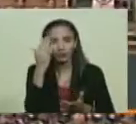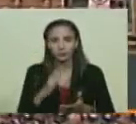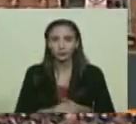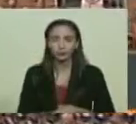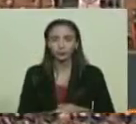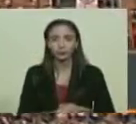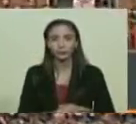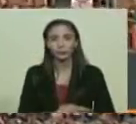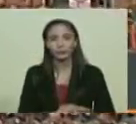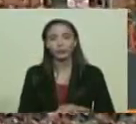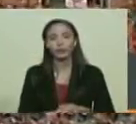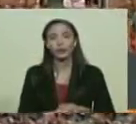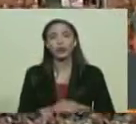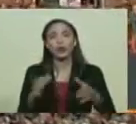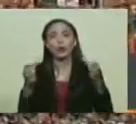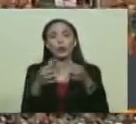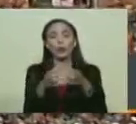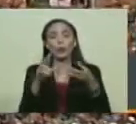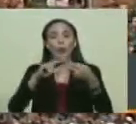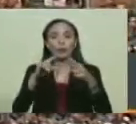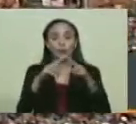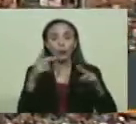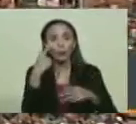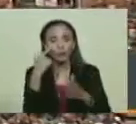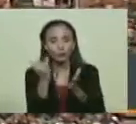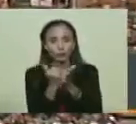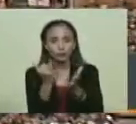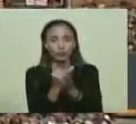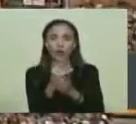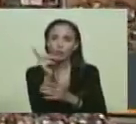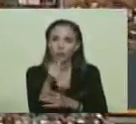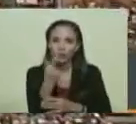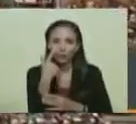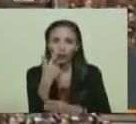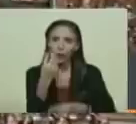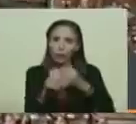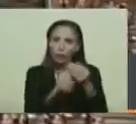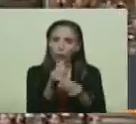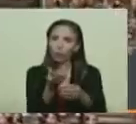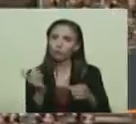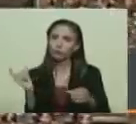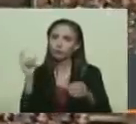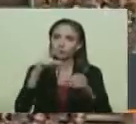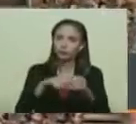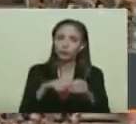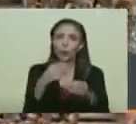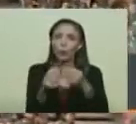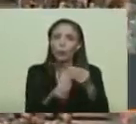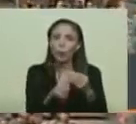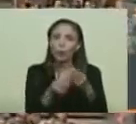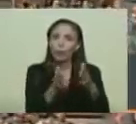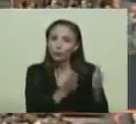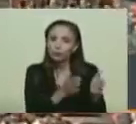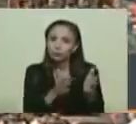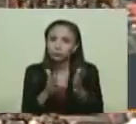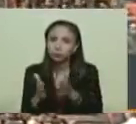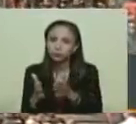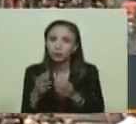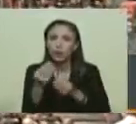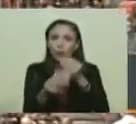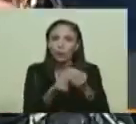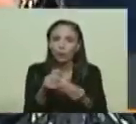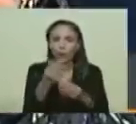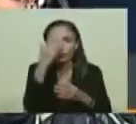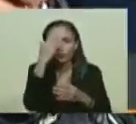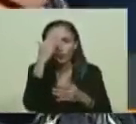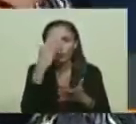Pónganse a revisar los cuadrantes de paz para que ustedes vean que además los cuadrantes de paz forman parte de la estructura, del concepto estratégico, de la